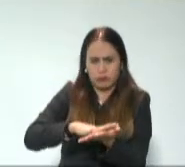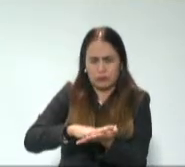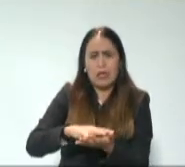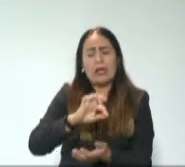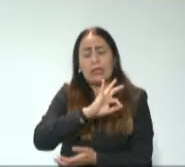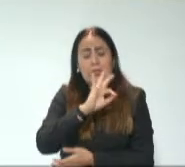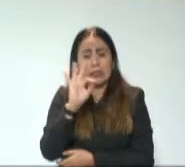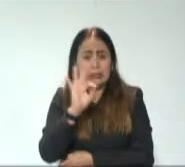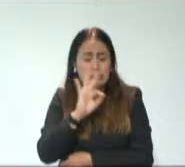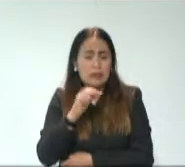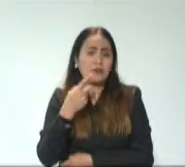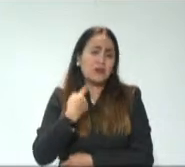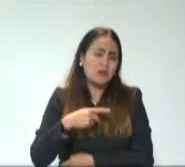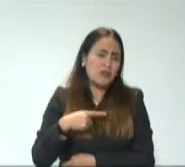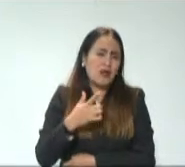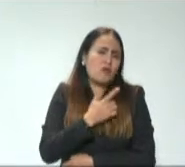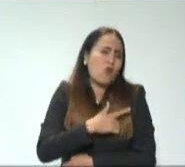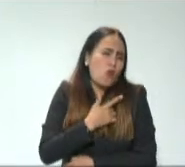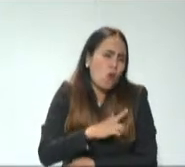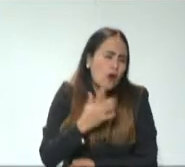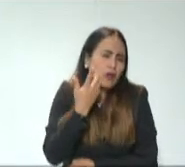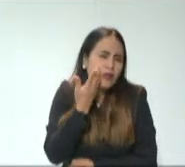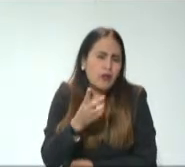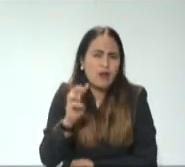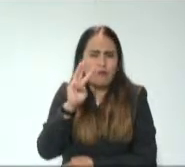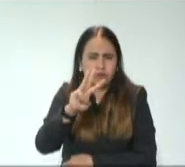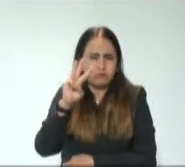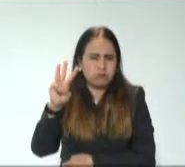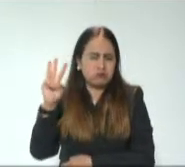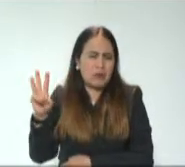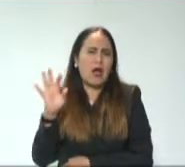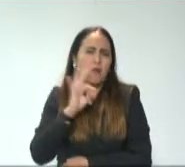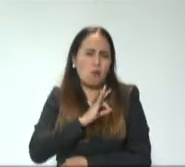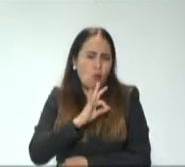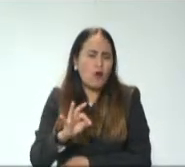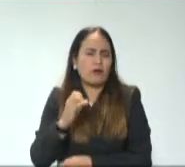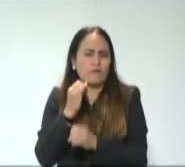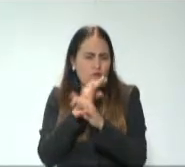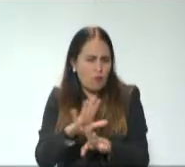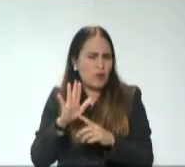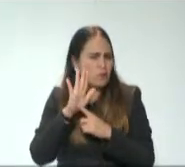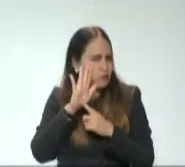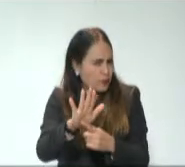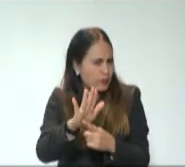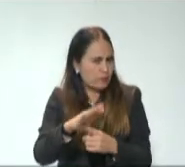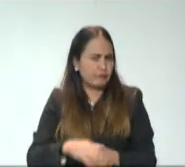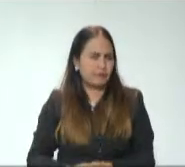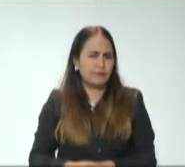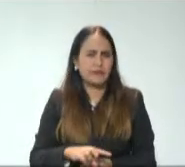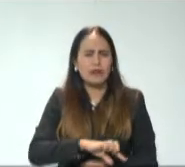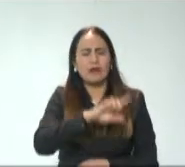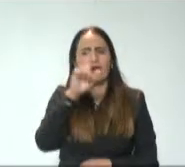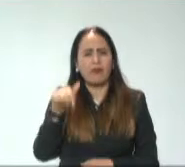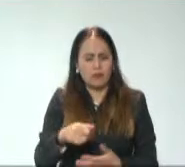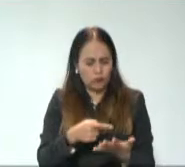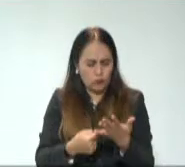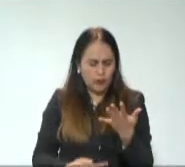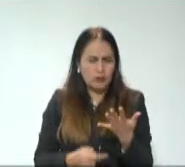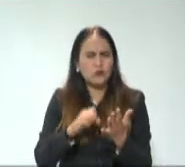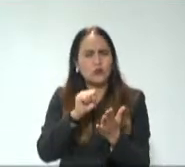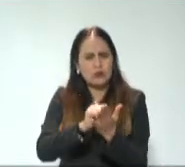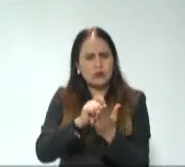plataforma tenga la información de primera mano y de ahí puede generar una información o una solicitud de